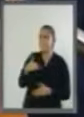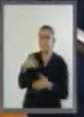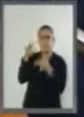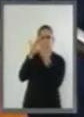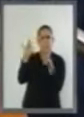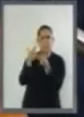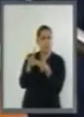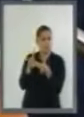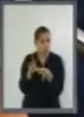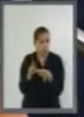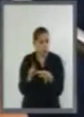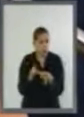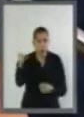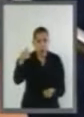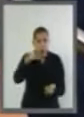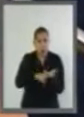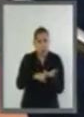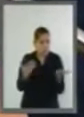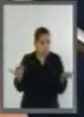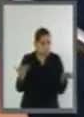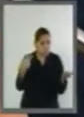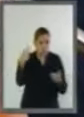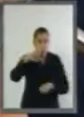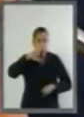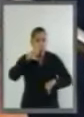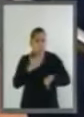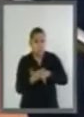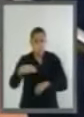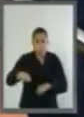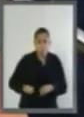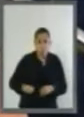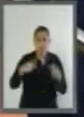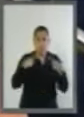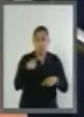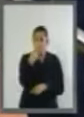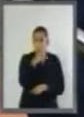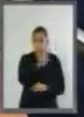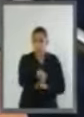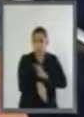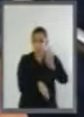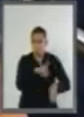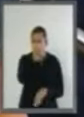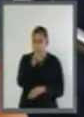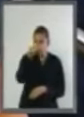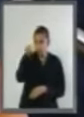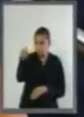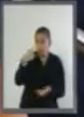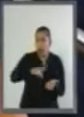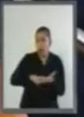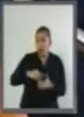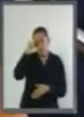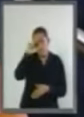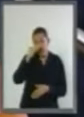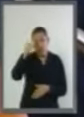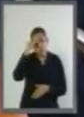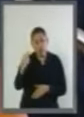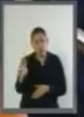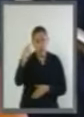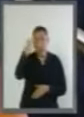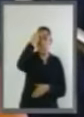responsabilidad de haber generado dos muertes. No podemos, en el marco de abrir esto, obviar la discusión de los